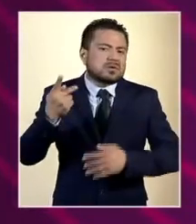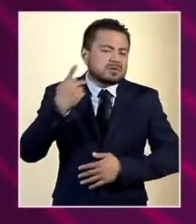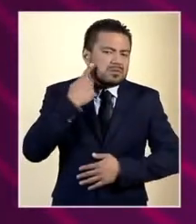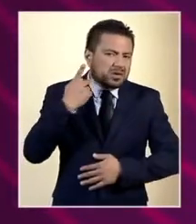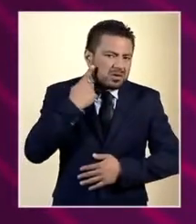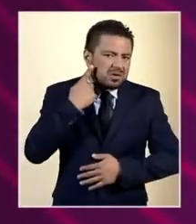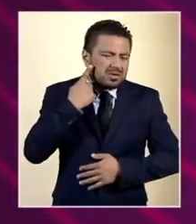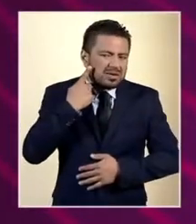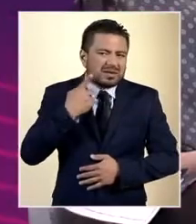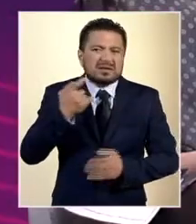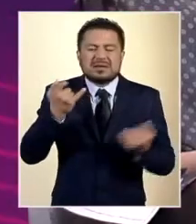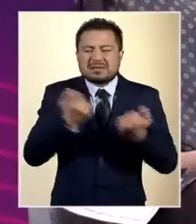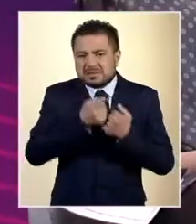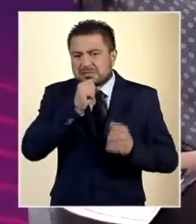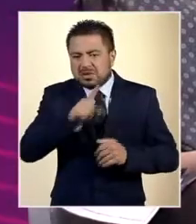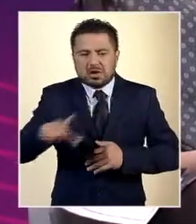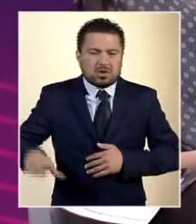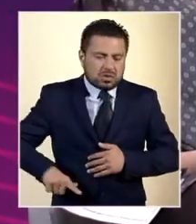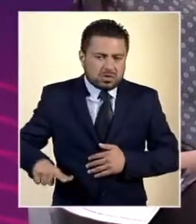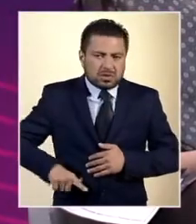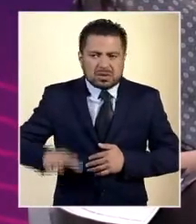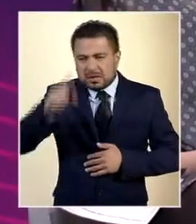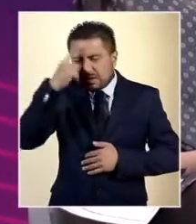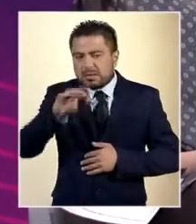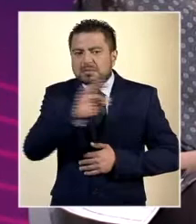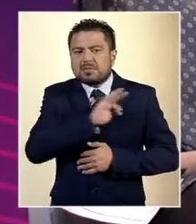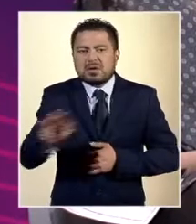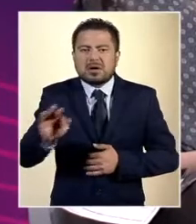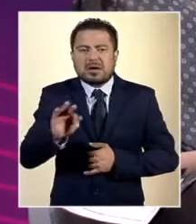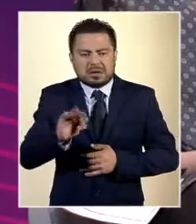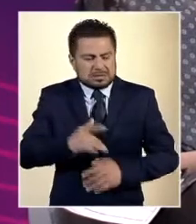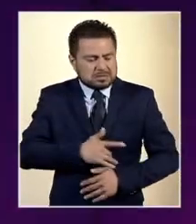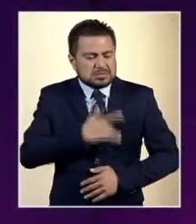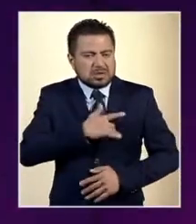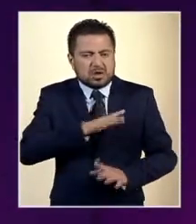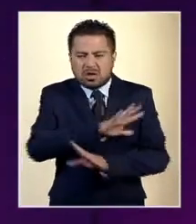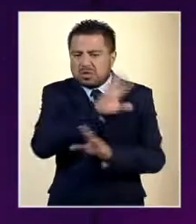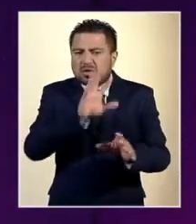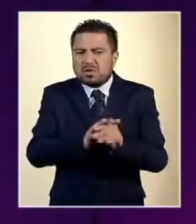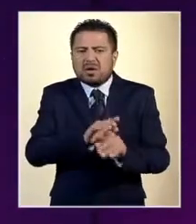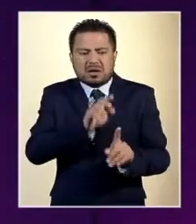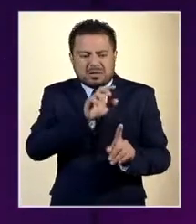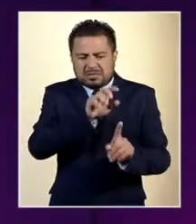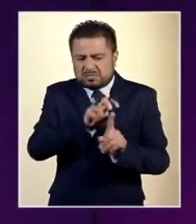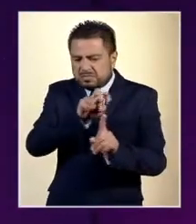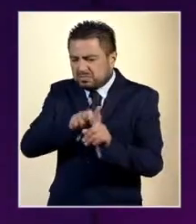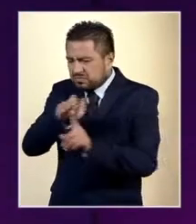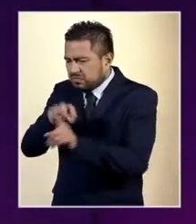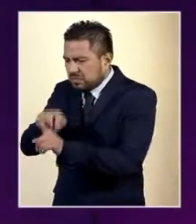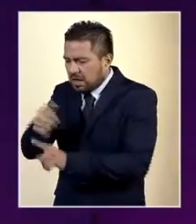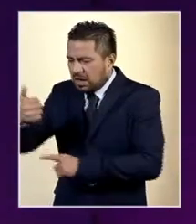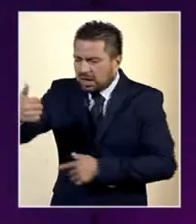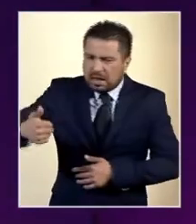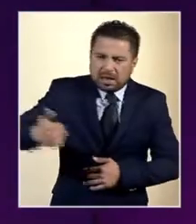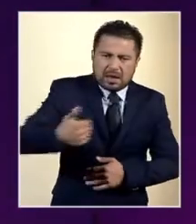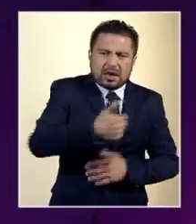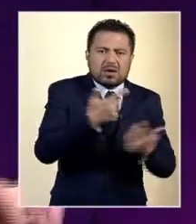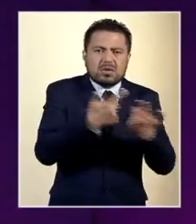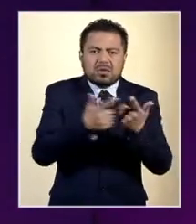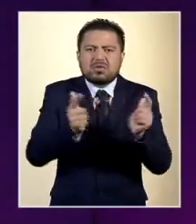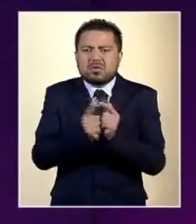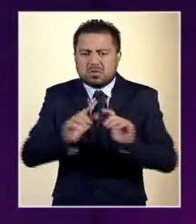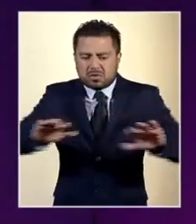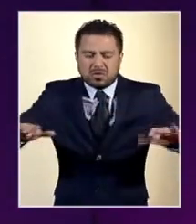política y pues del gobierno para poder asimilar como todos estos ajustes que se deben hacer por cada grupo